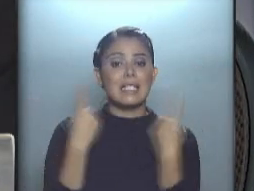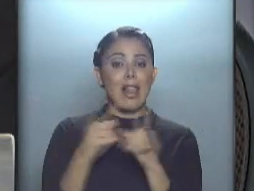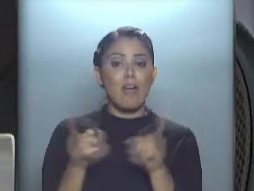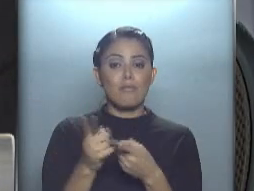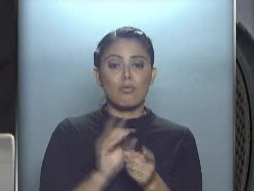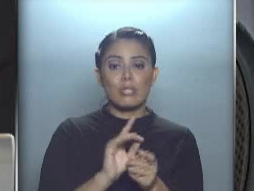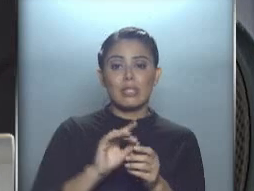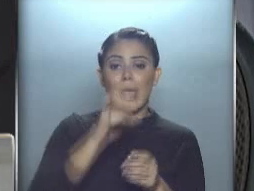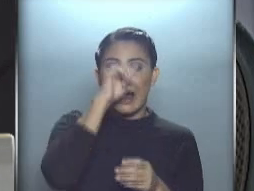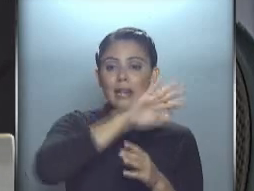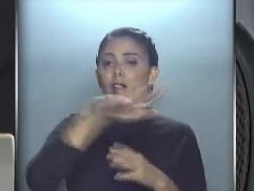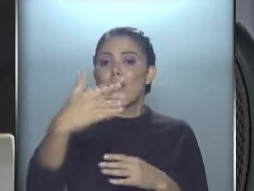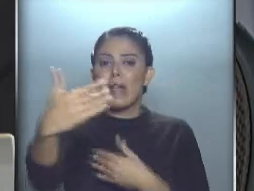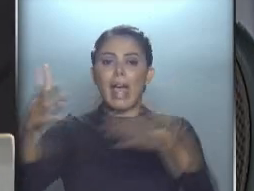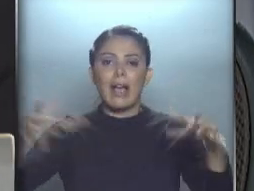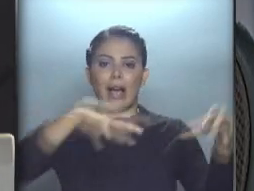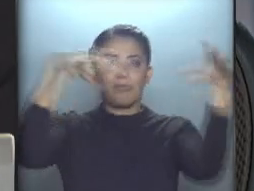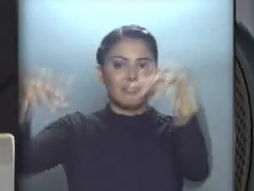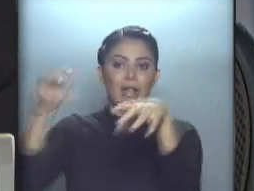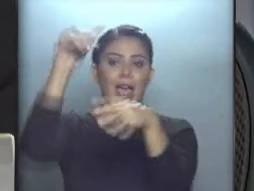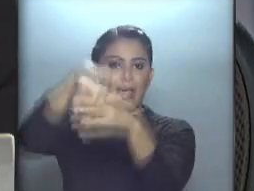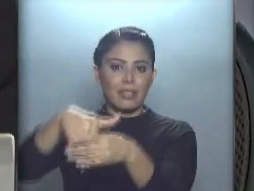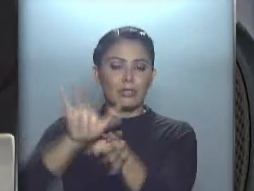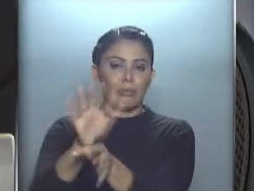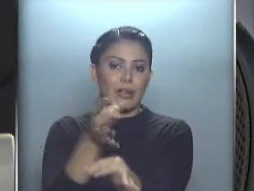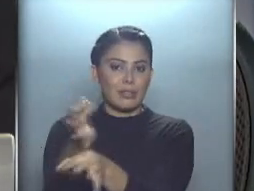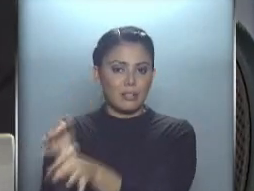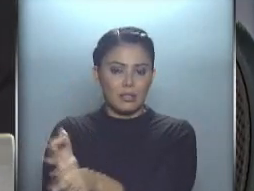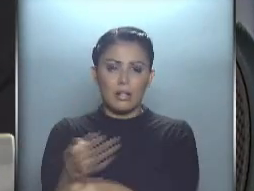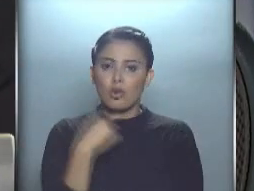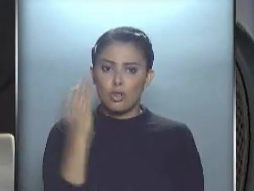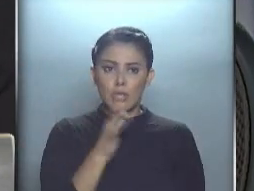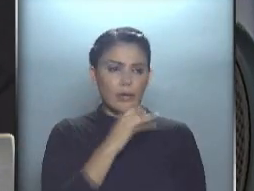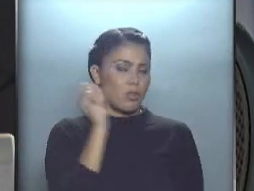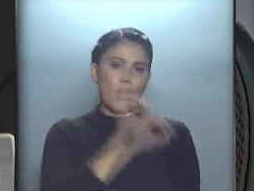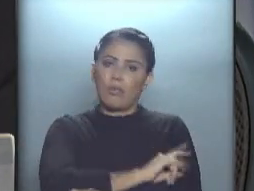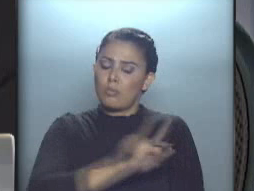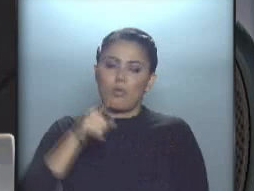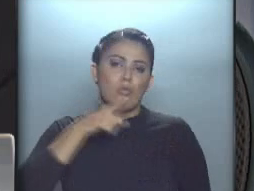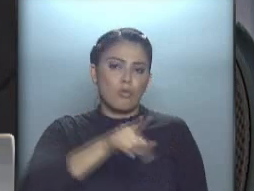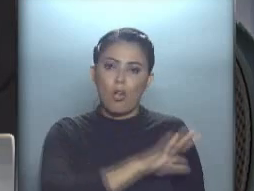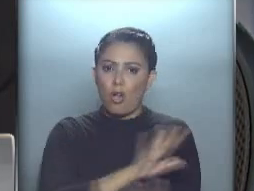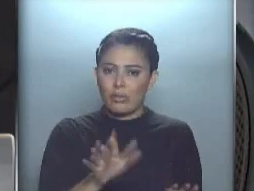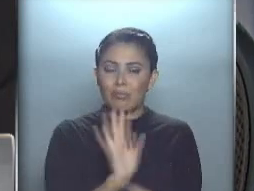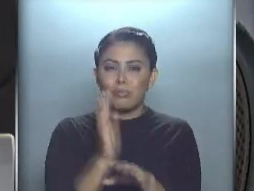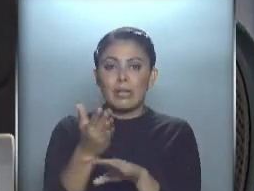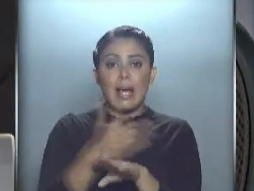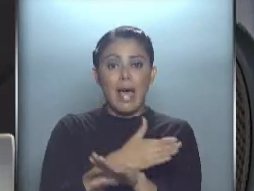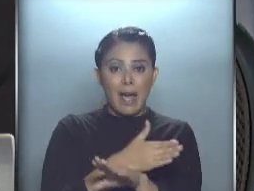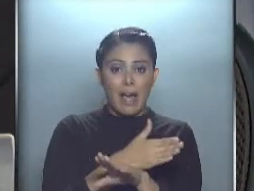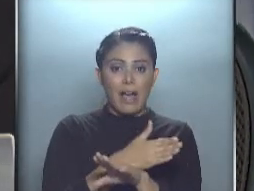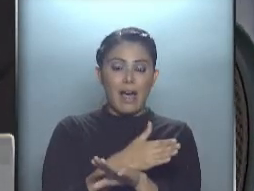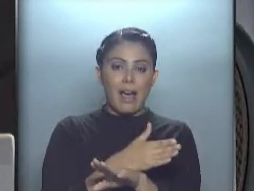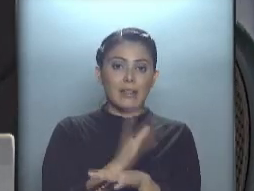digamos, afuera del jardín. Cuando nosotros nos enteramos, nos opusimos a esto, y le ganamos la pulseada de alguna manera.